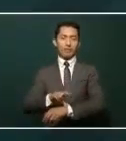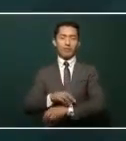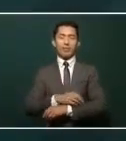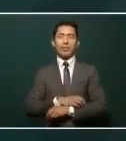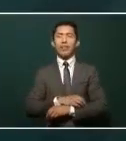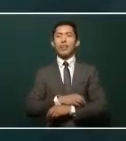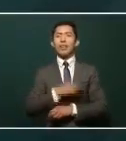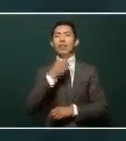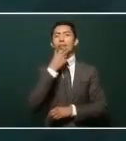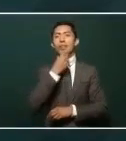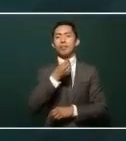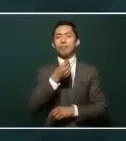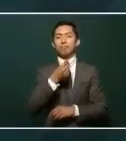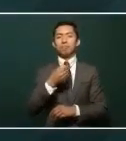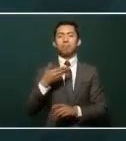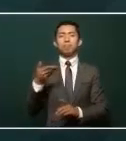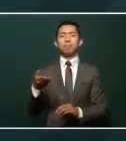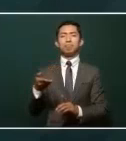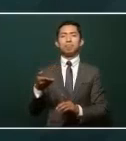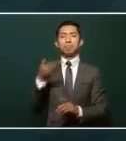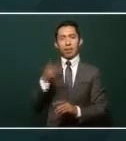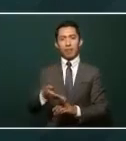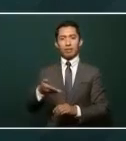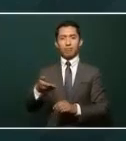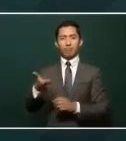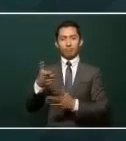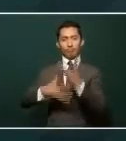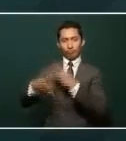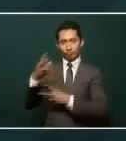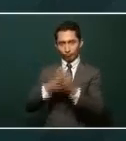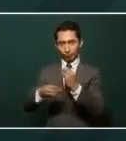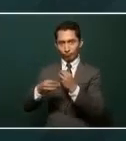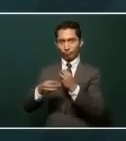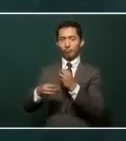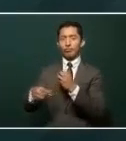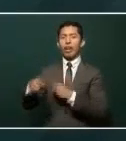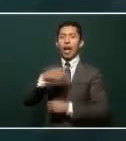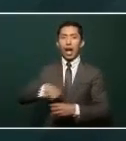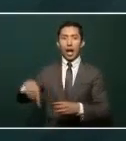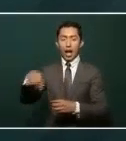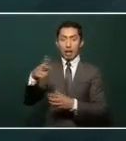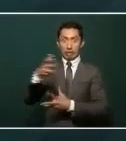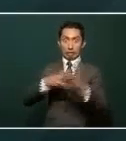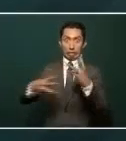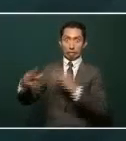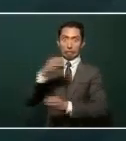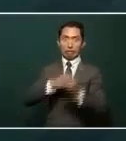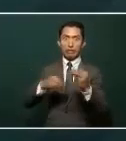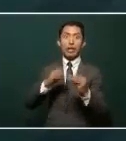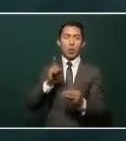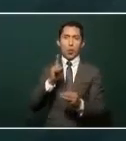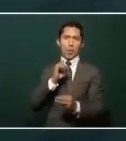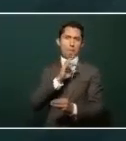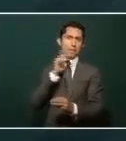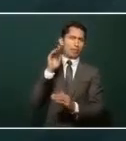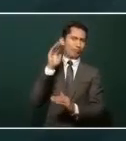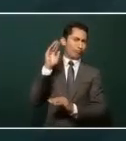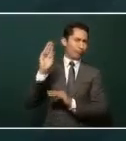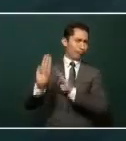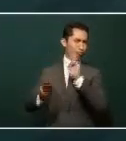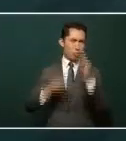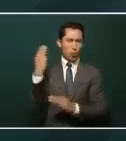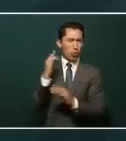de el fondo de inversiones más grande del mundo más grande del mundo